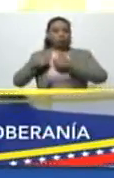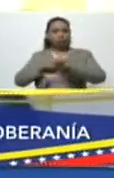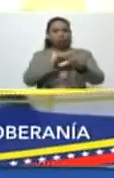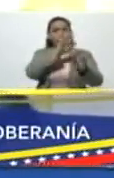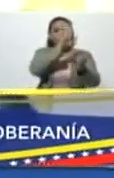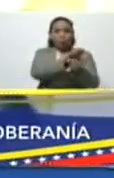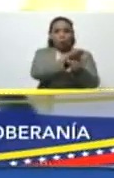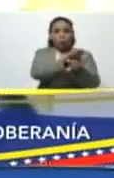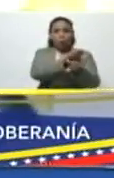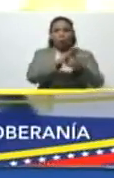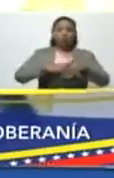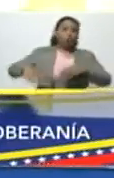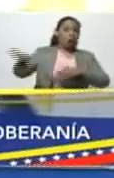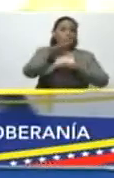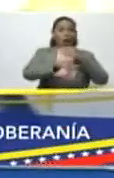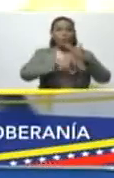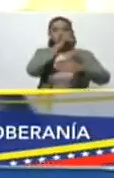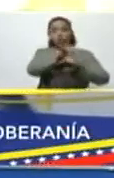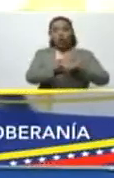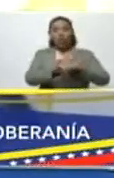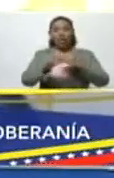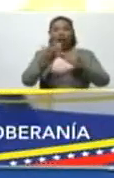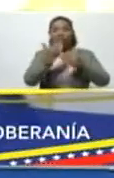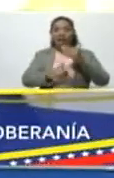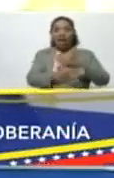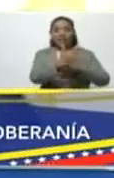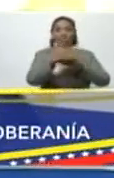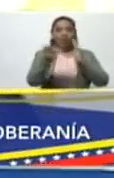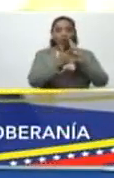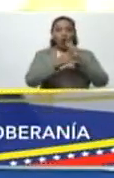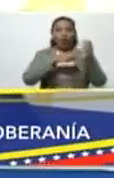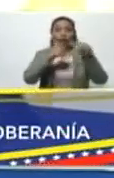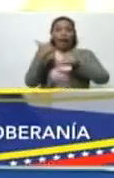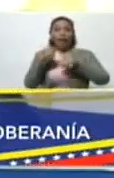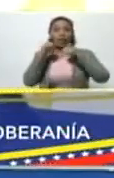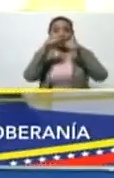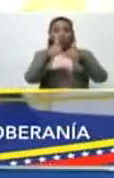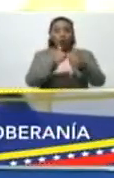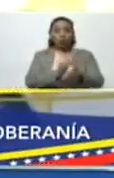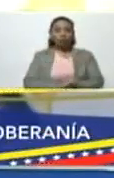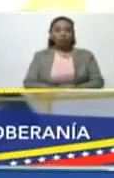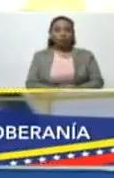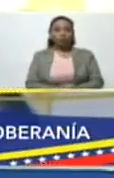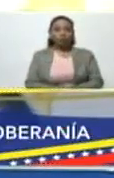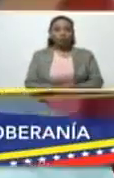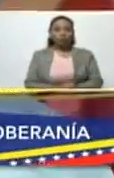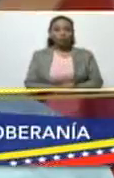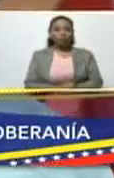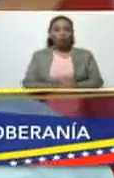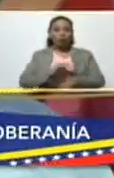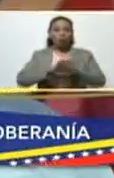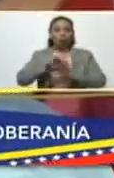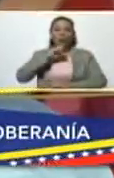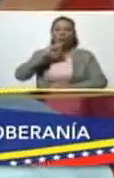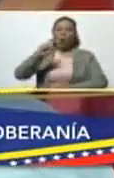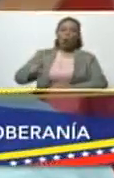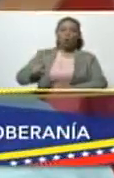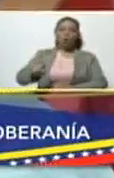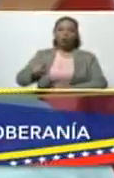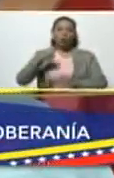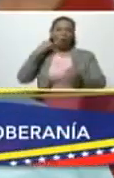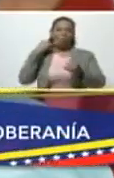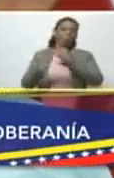taparon todos los proyectos de avance científico, tecnológico que él había iniciado. Por venganza. Por